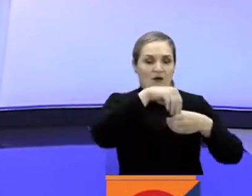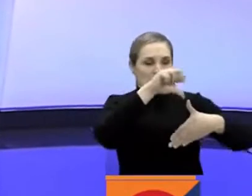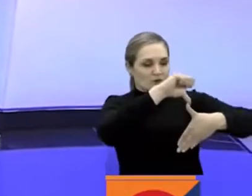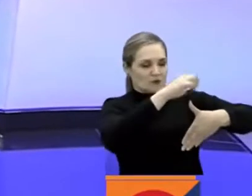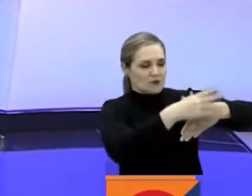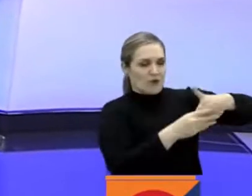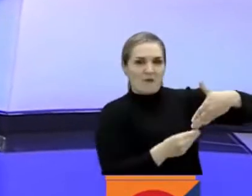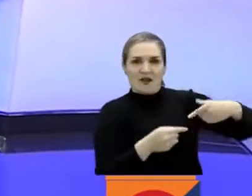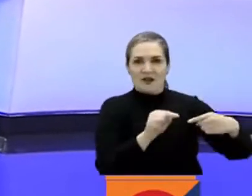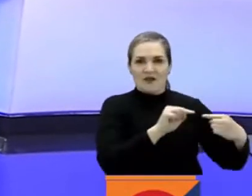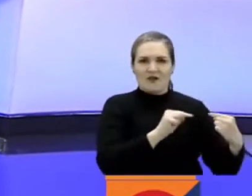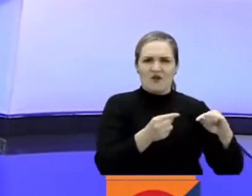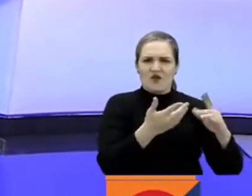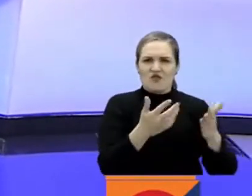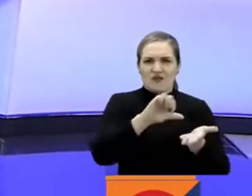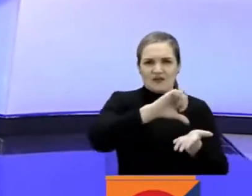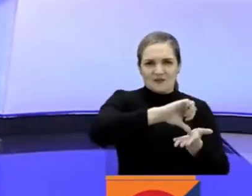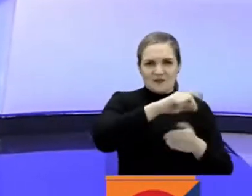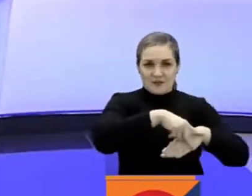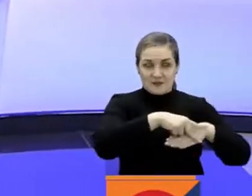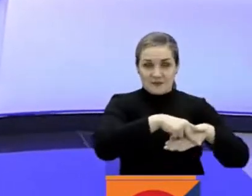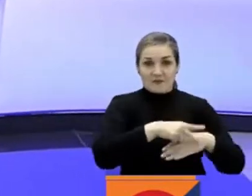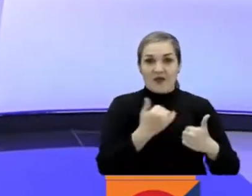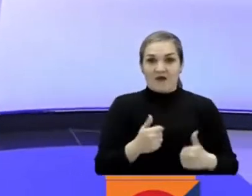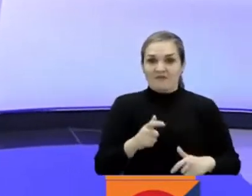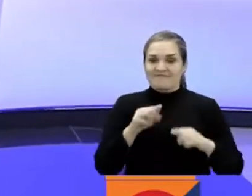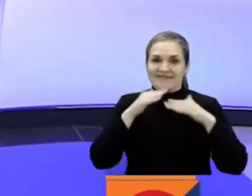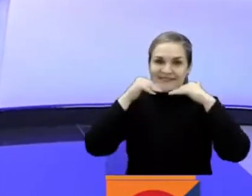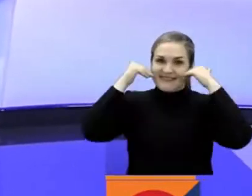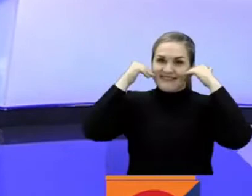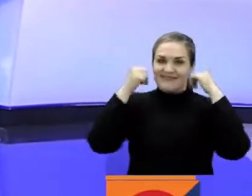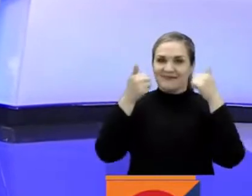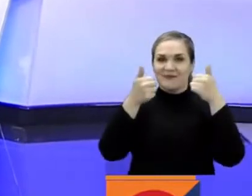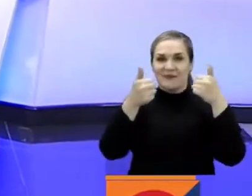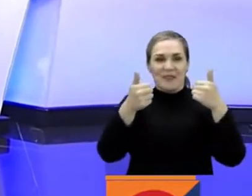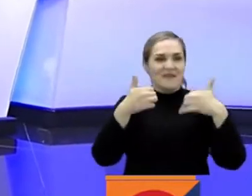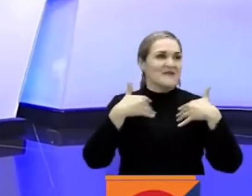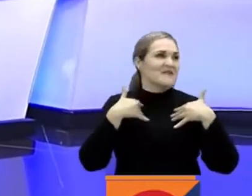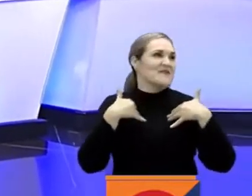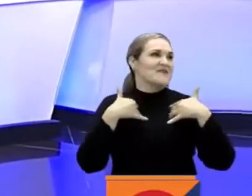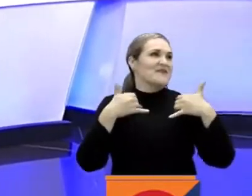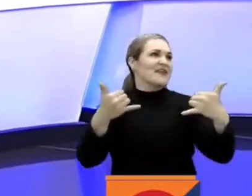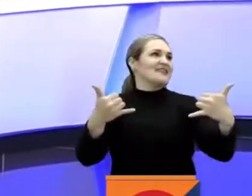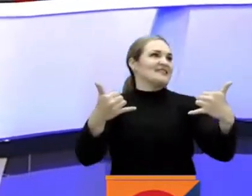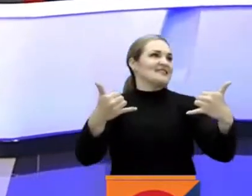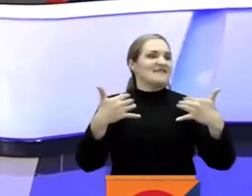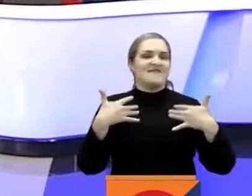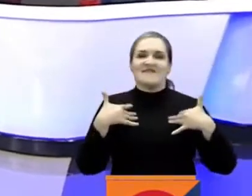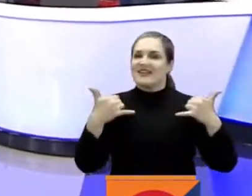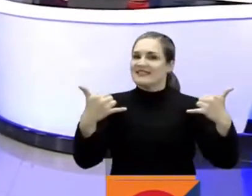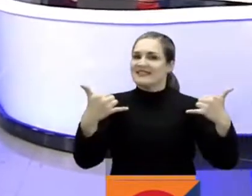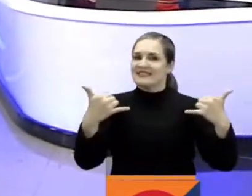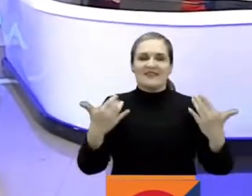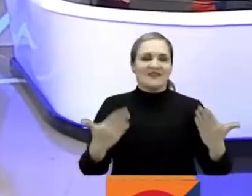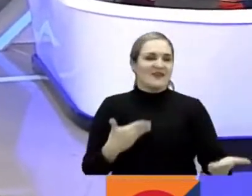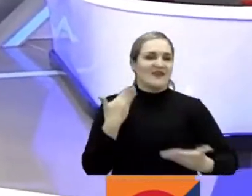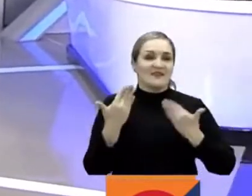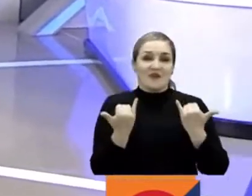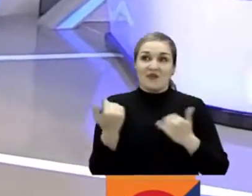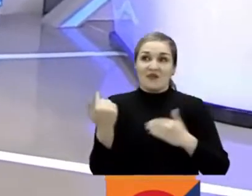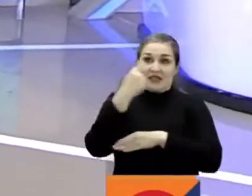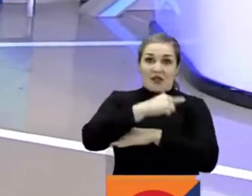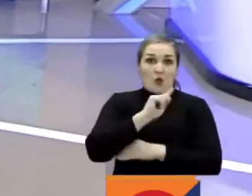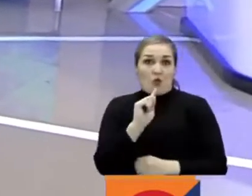de Asunción. Y unas medallas que nos tienen a todos con tu sonrisa y con la mía, porque nosotros estamos felices, contentos en este primer día de competencias, que